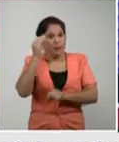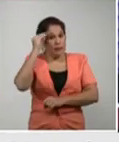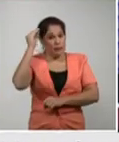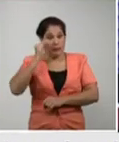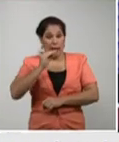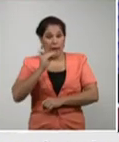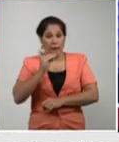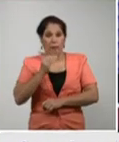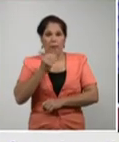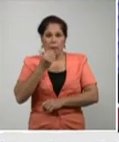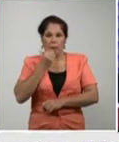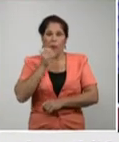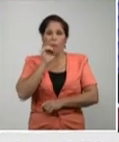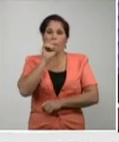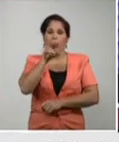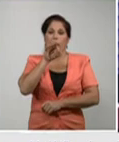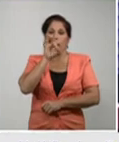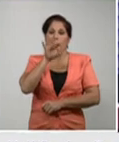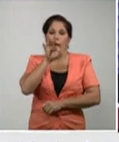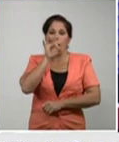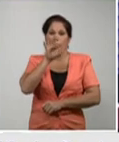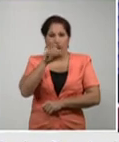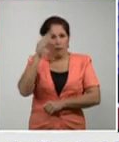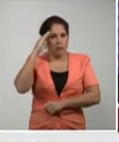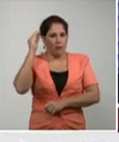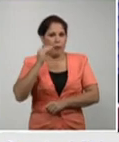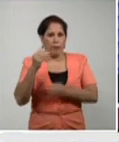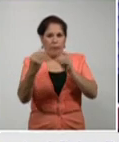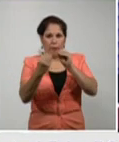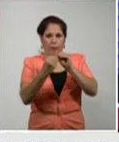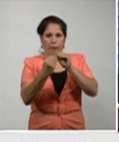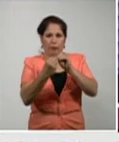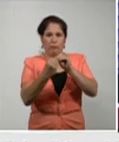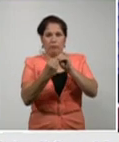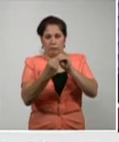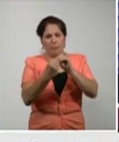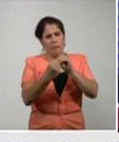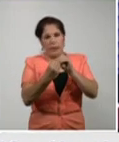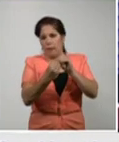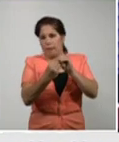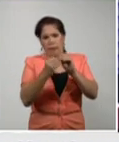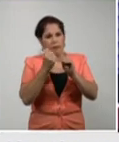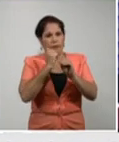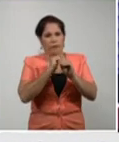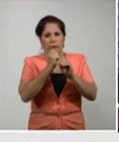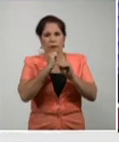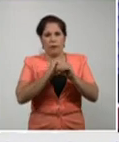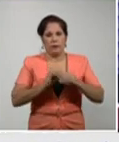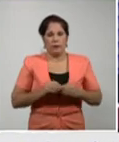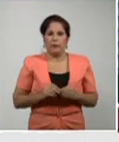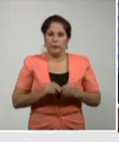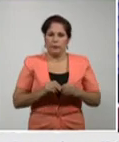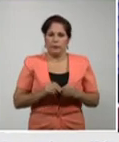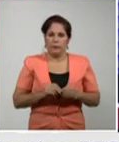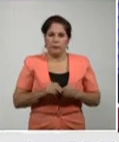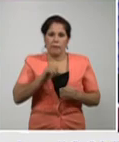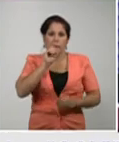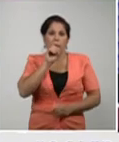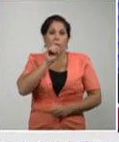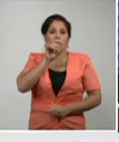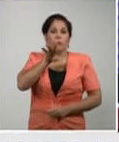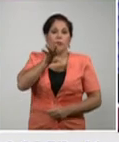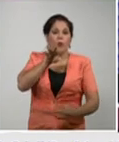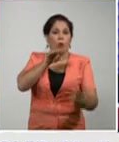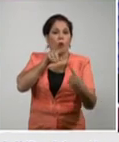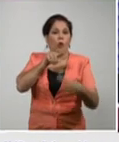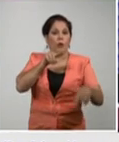por las gotas de saliva, le llaman microgotas de flujo, es un término que se utiliza, y que